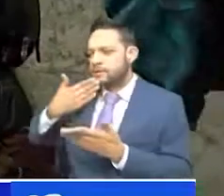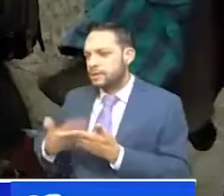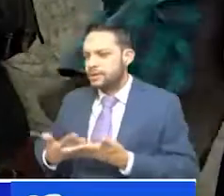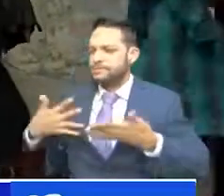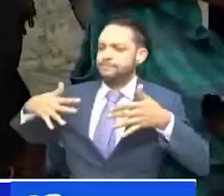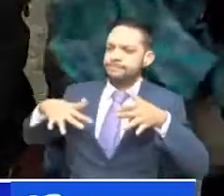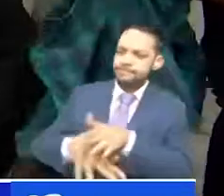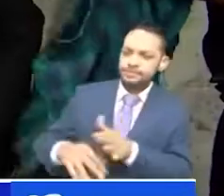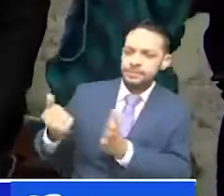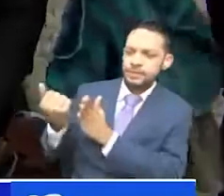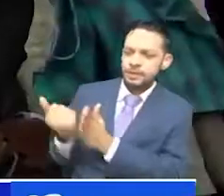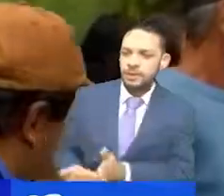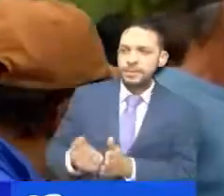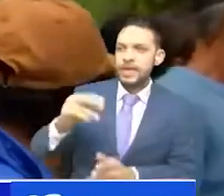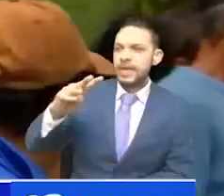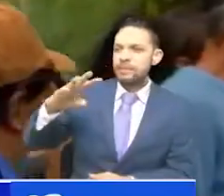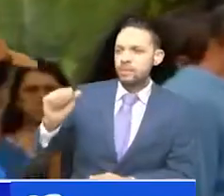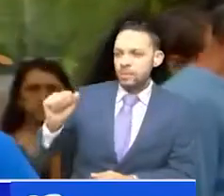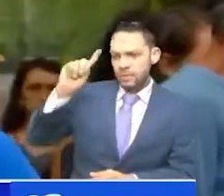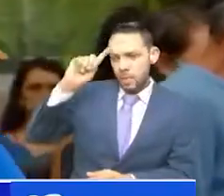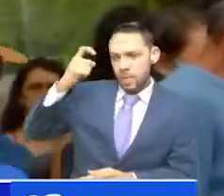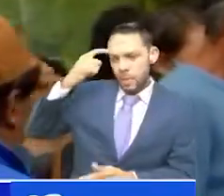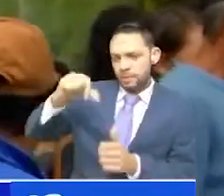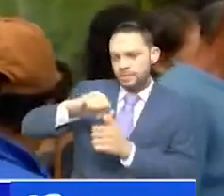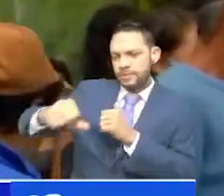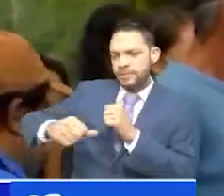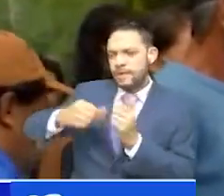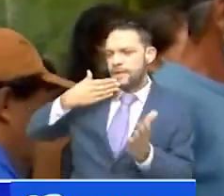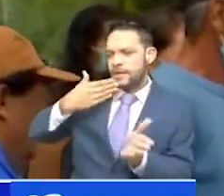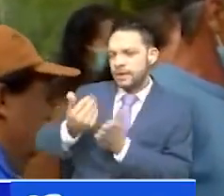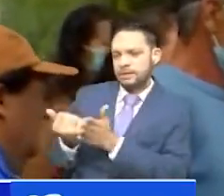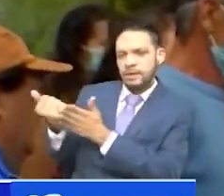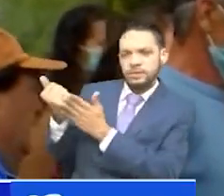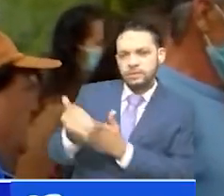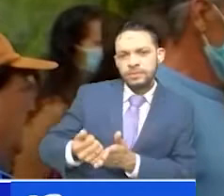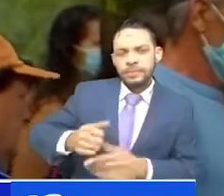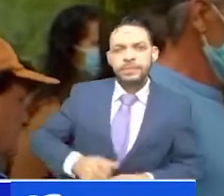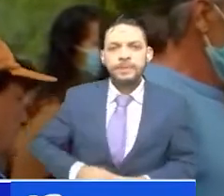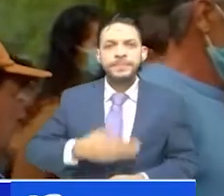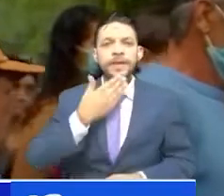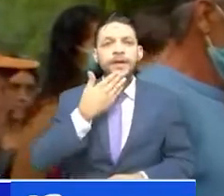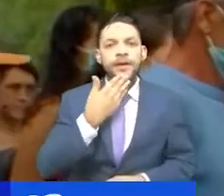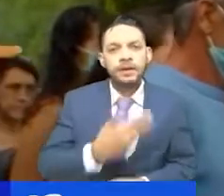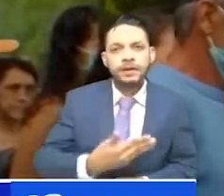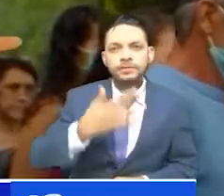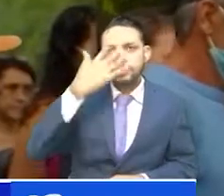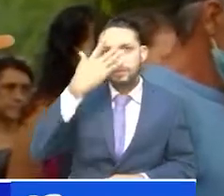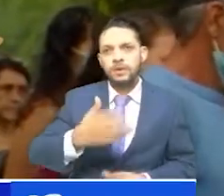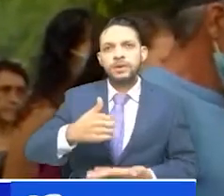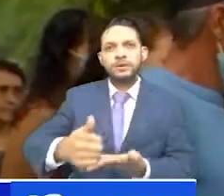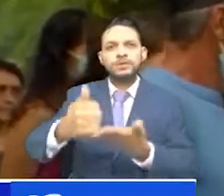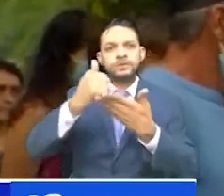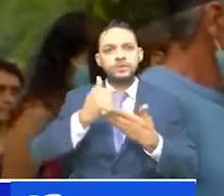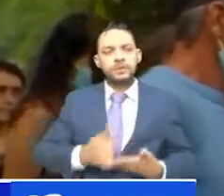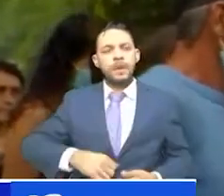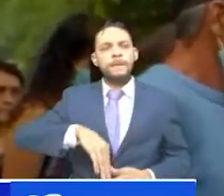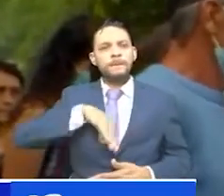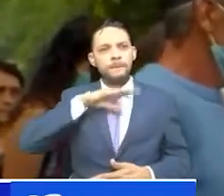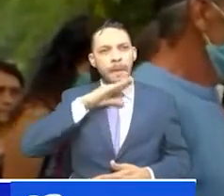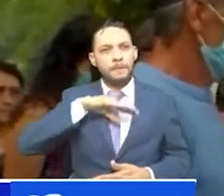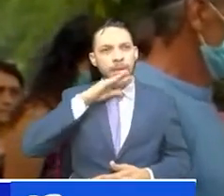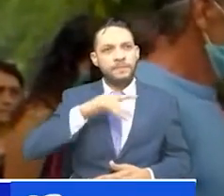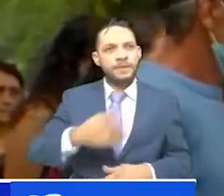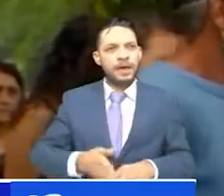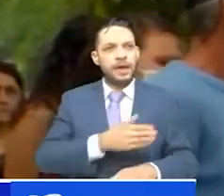bendiciones y agradecerle a la Primera Dama. Yo les agradezco mucho estas ayuditas porque la verdad yo